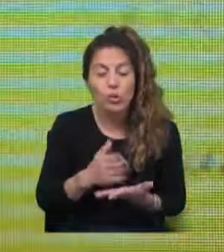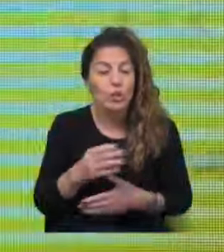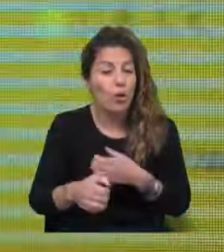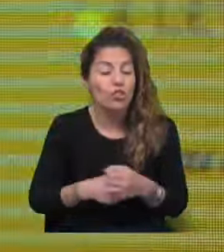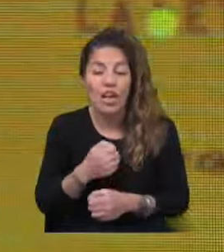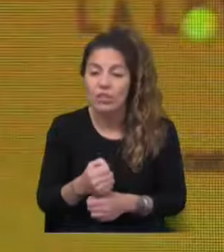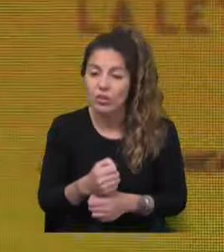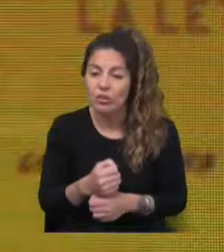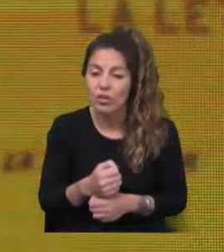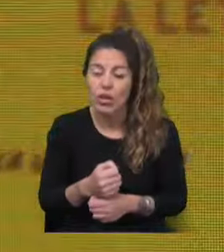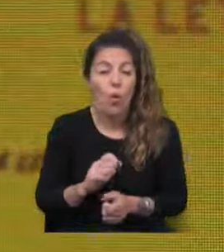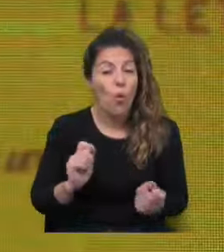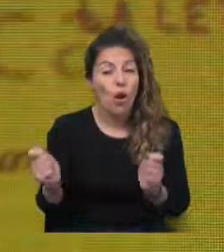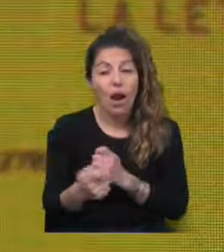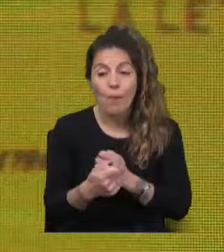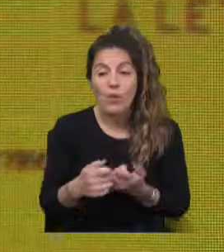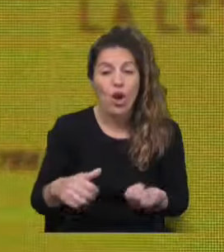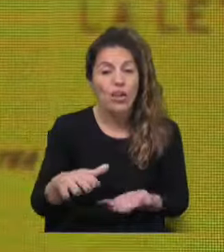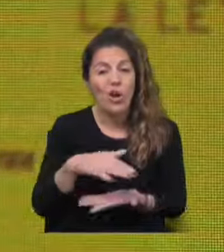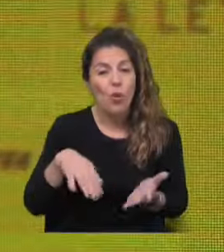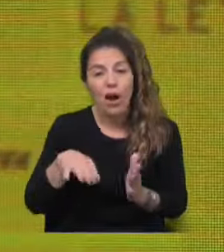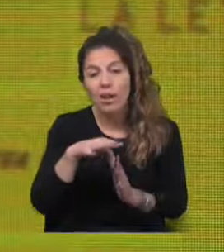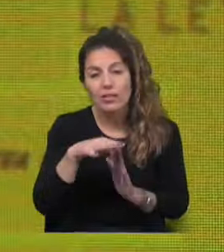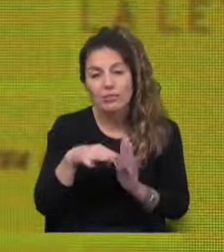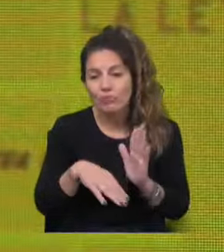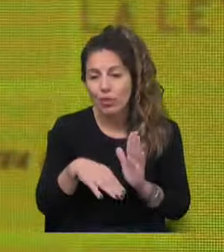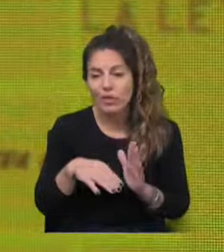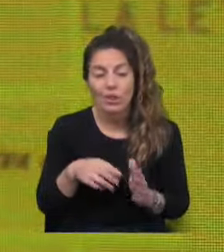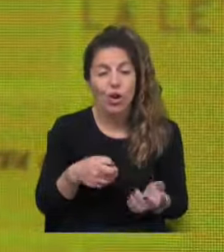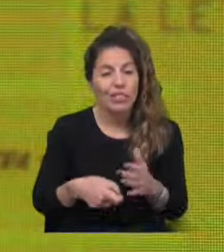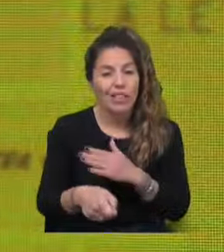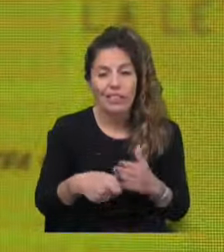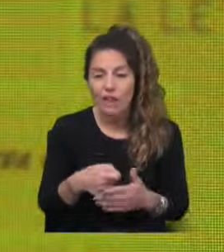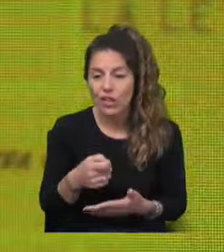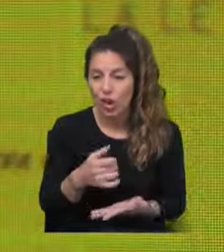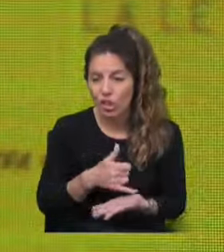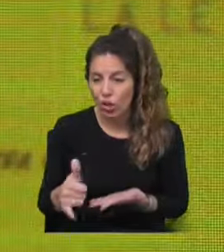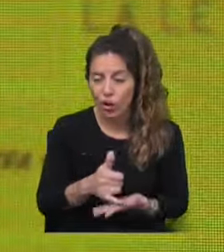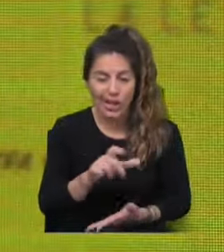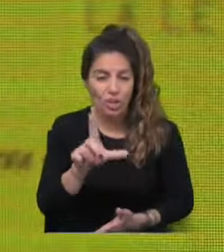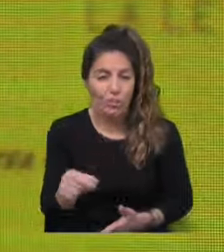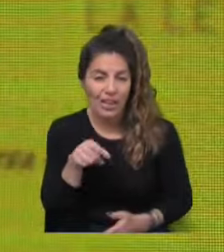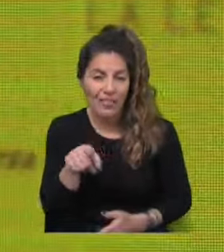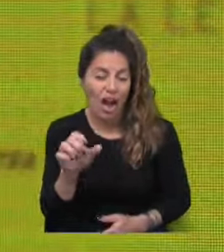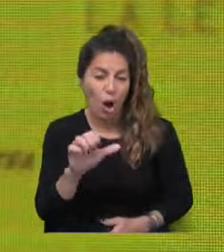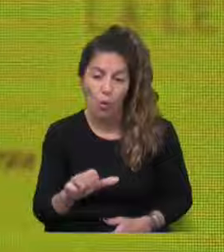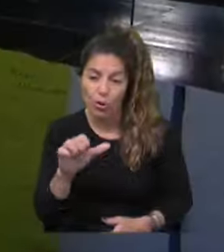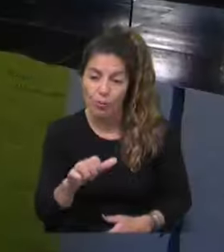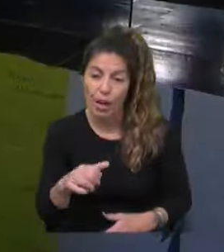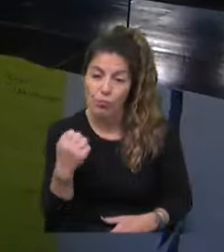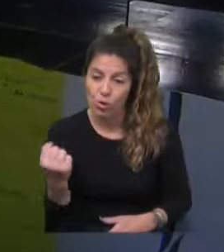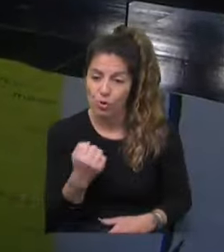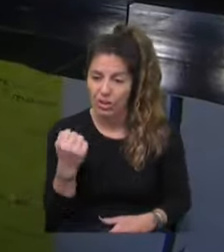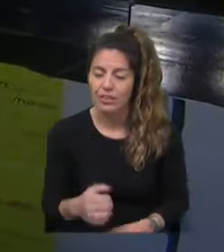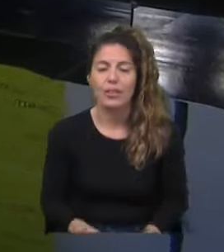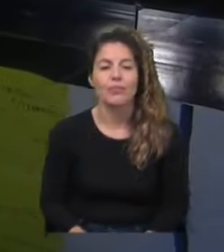tenido un cambio en el lugar geopolítico, digamos, del tráfico de cocaína sudamericana hacia Europa, muy relevante. Un